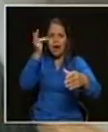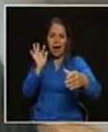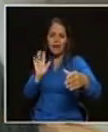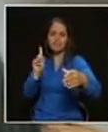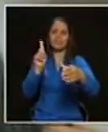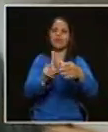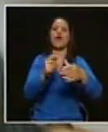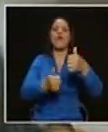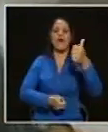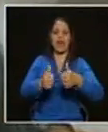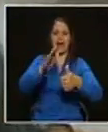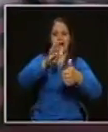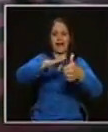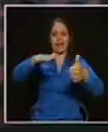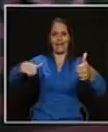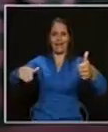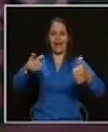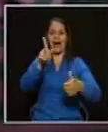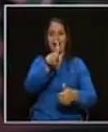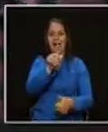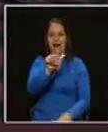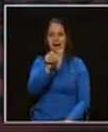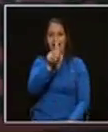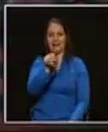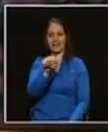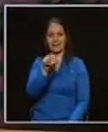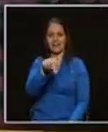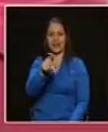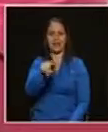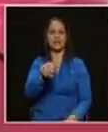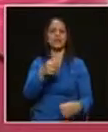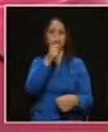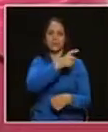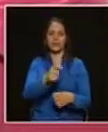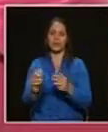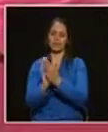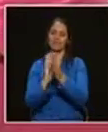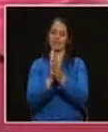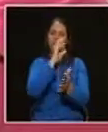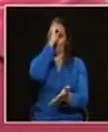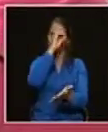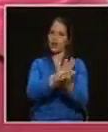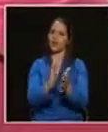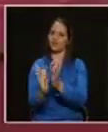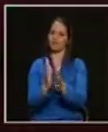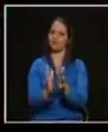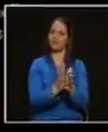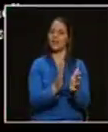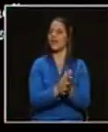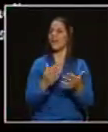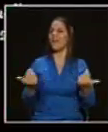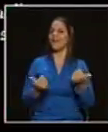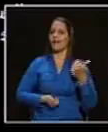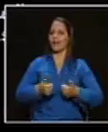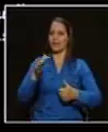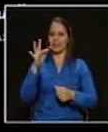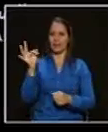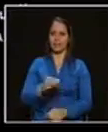visitó a Sanso, donde habló con 2 de sus integrantes que expresaron sus opiniones acerca del acceso a los contenidos del canal.